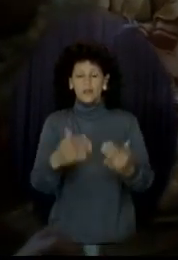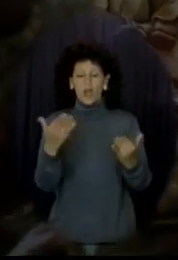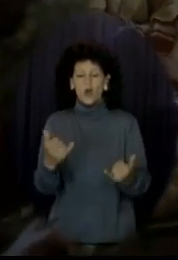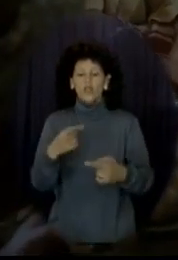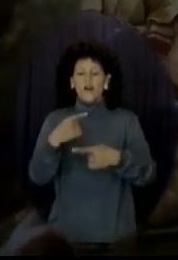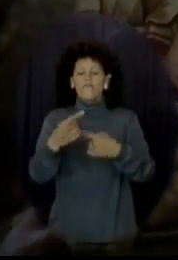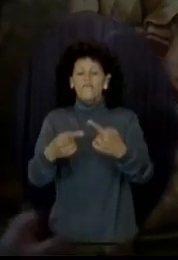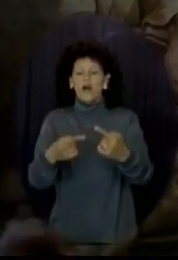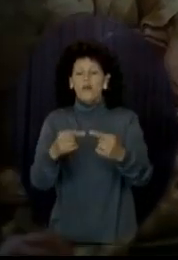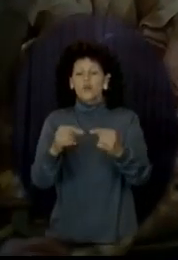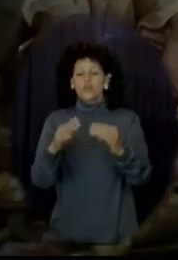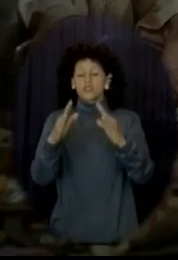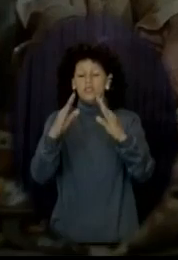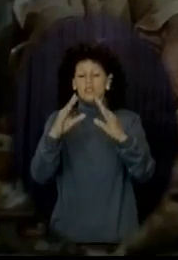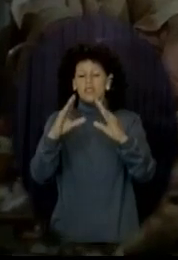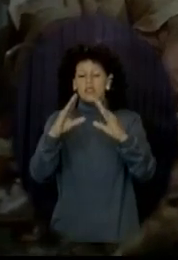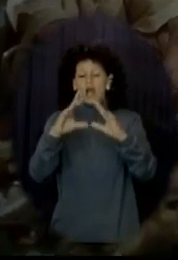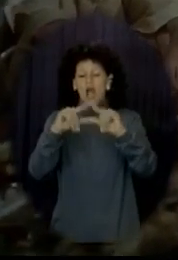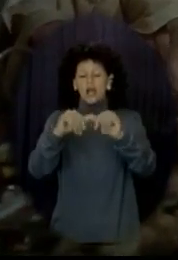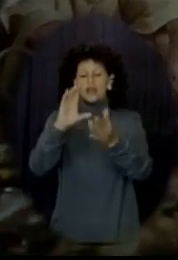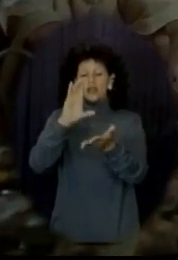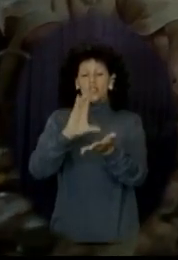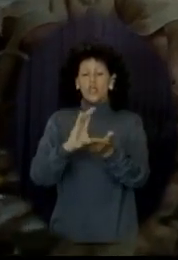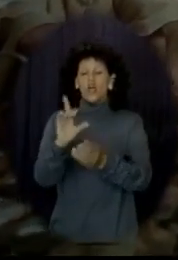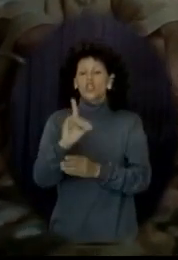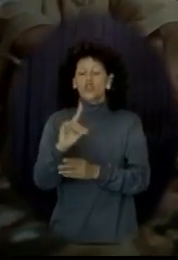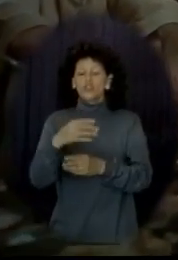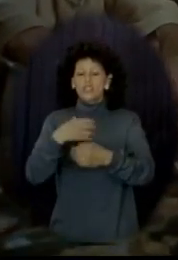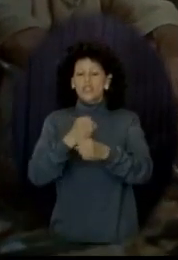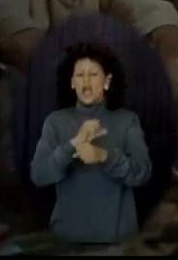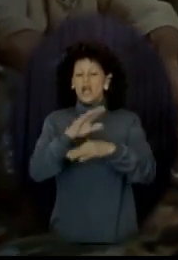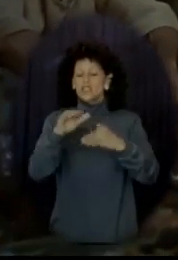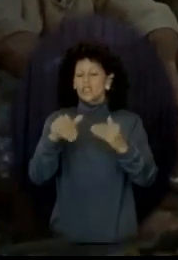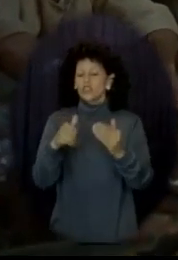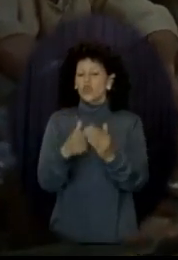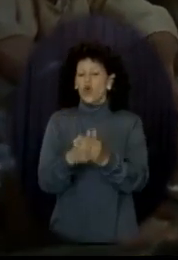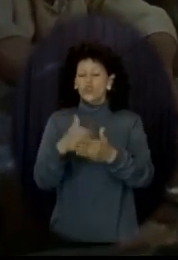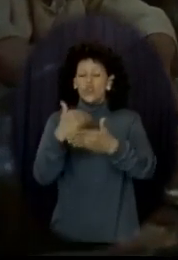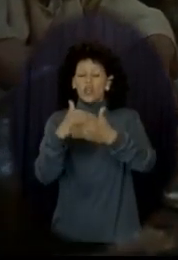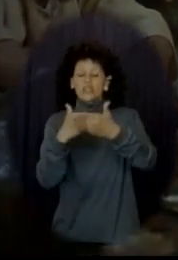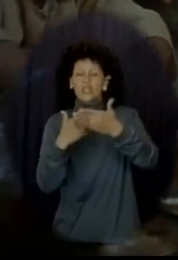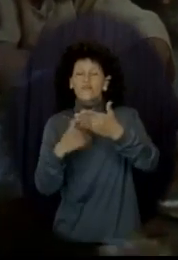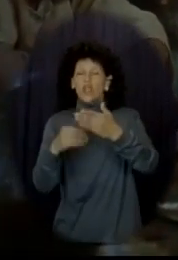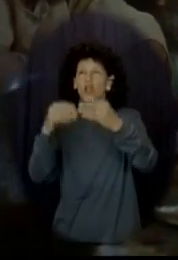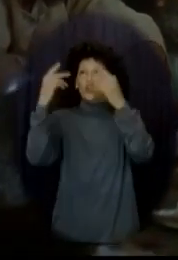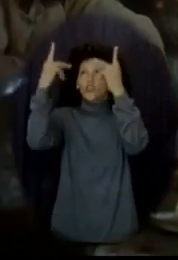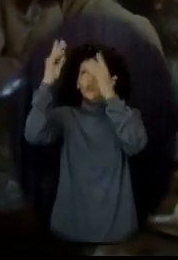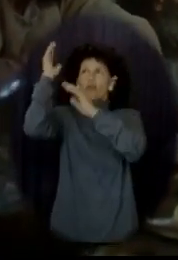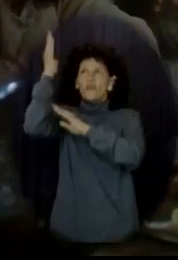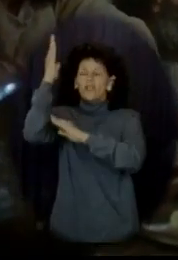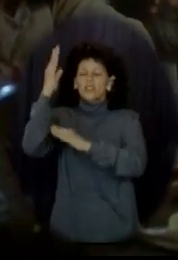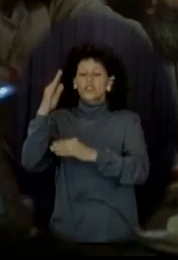Ahora vamos a Jerusalén, donde se cumplirá todo lo que los profetas escribieron del Hijo del Hombre.